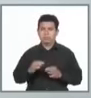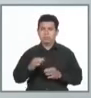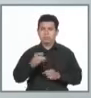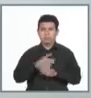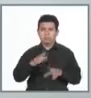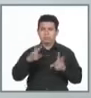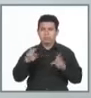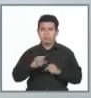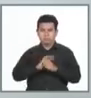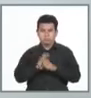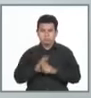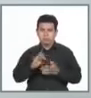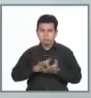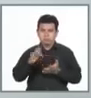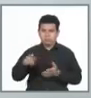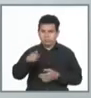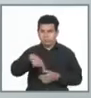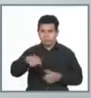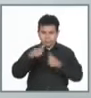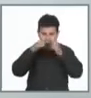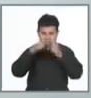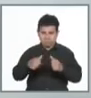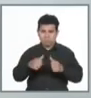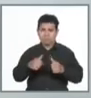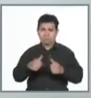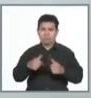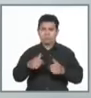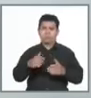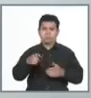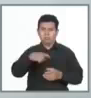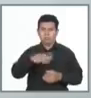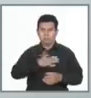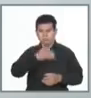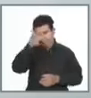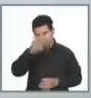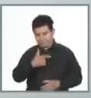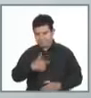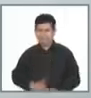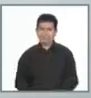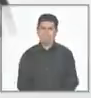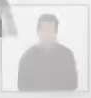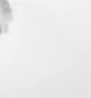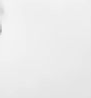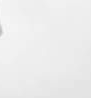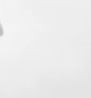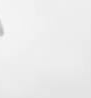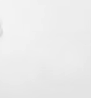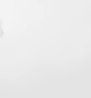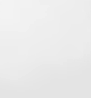informe por kobe 19 gracias a usted por habernos acompañado le deseamos una excelente noche